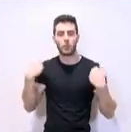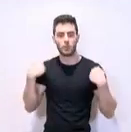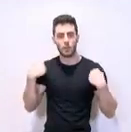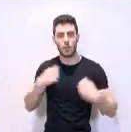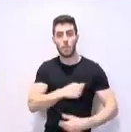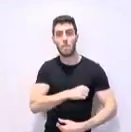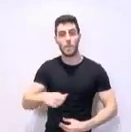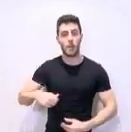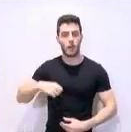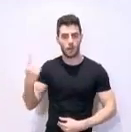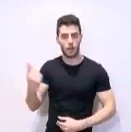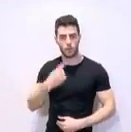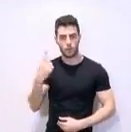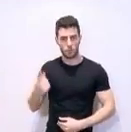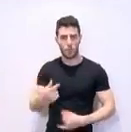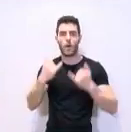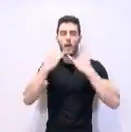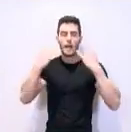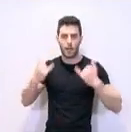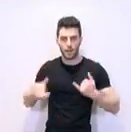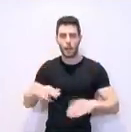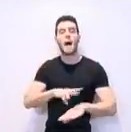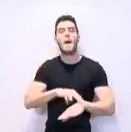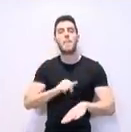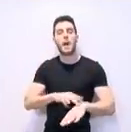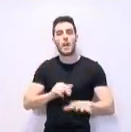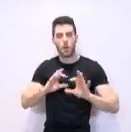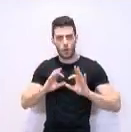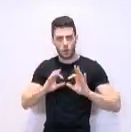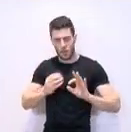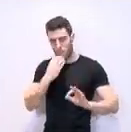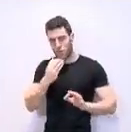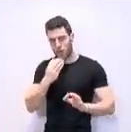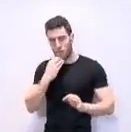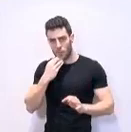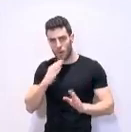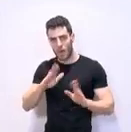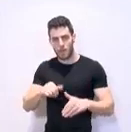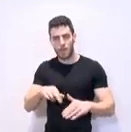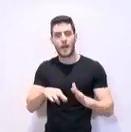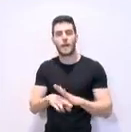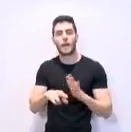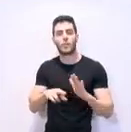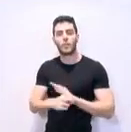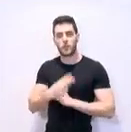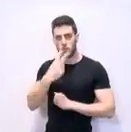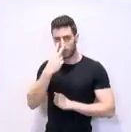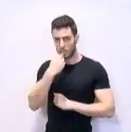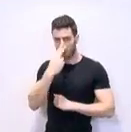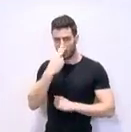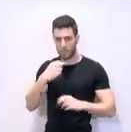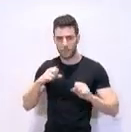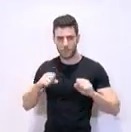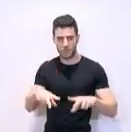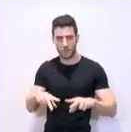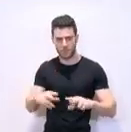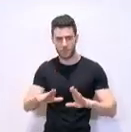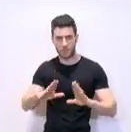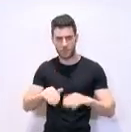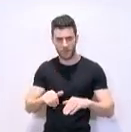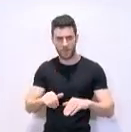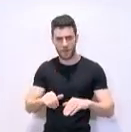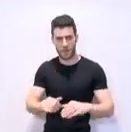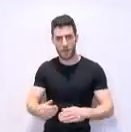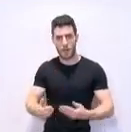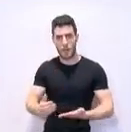¿verdad? Ocurre con las eléctricas, ocurre con la banca, nos quedamos sin recursos. Y la dinámica que impera es la de la maximización